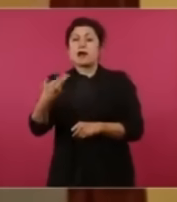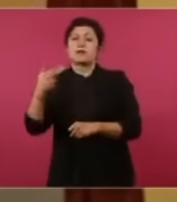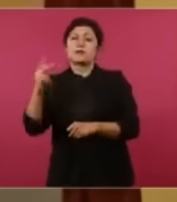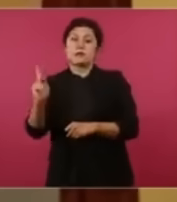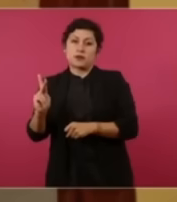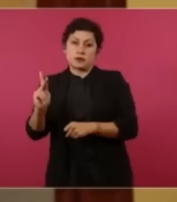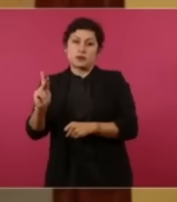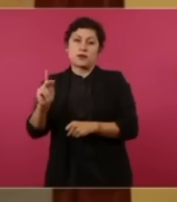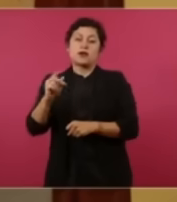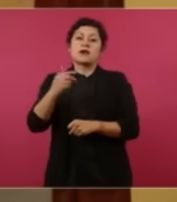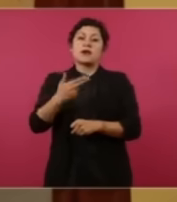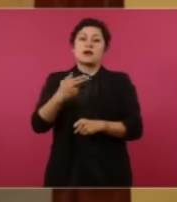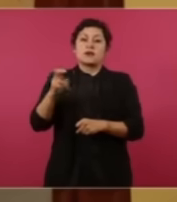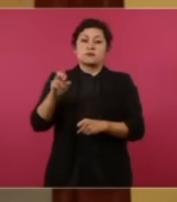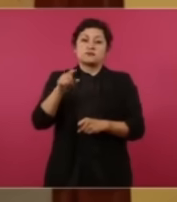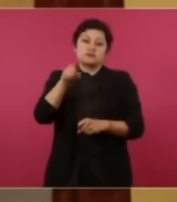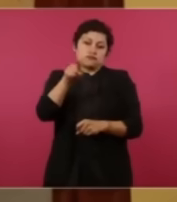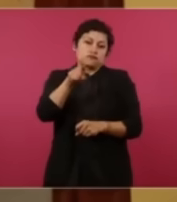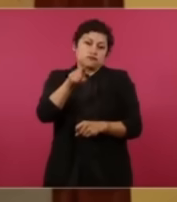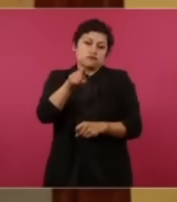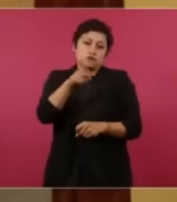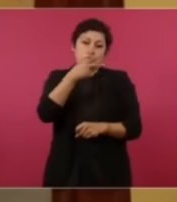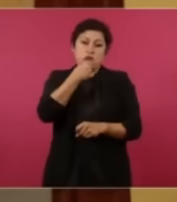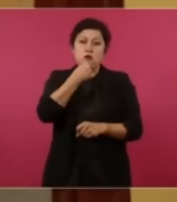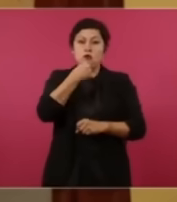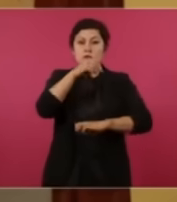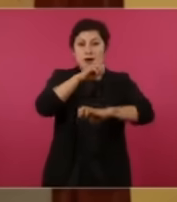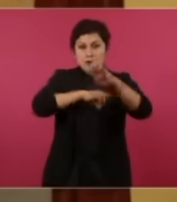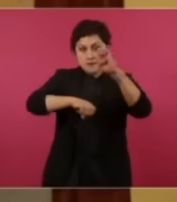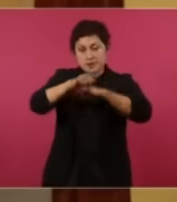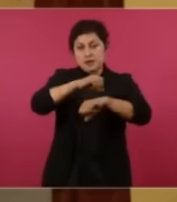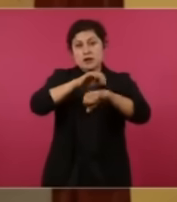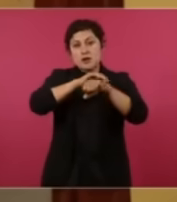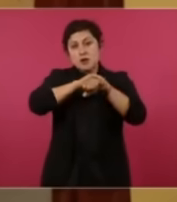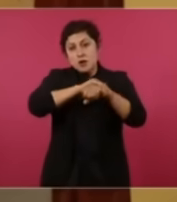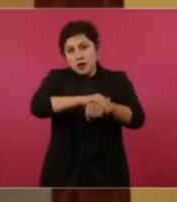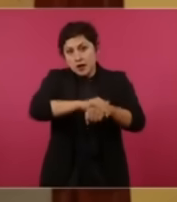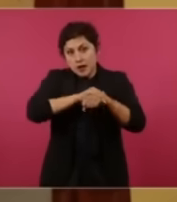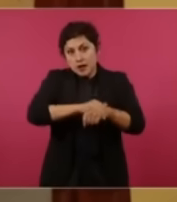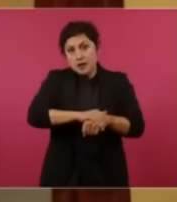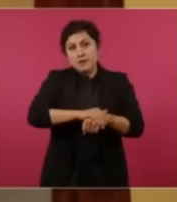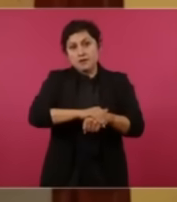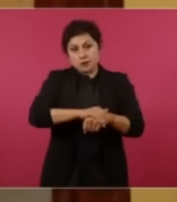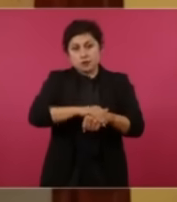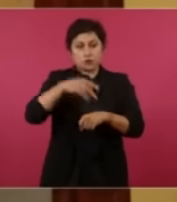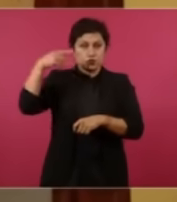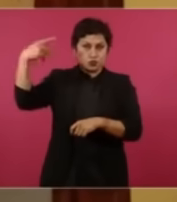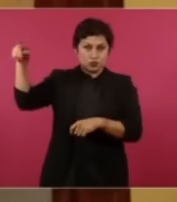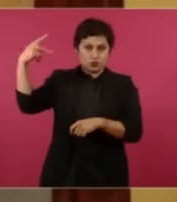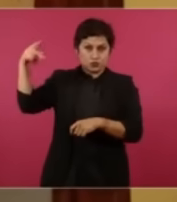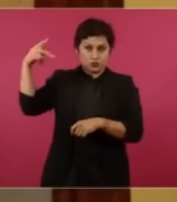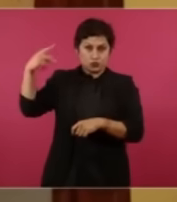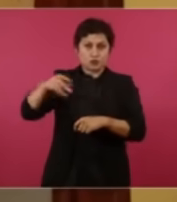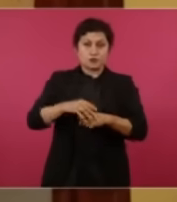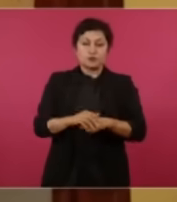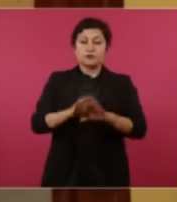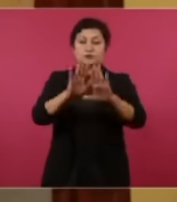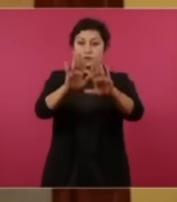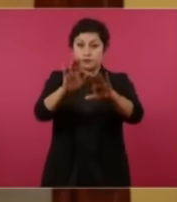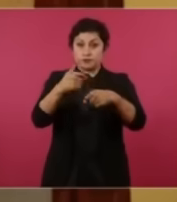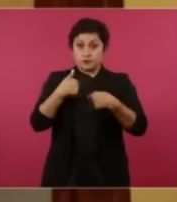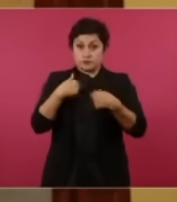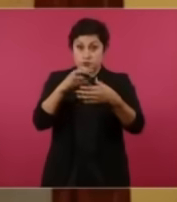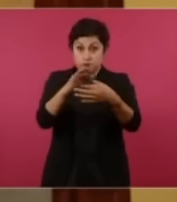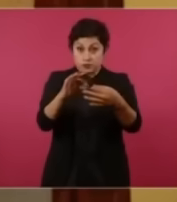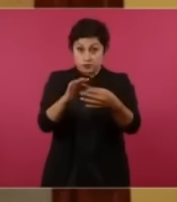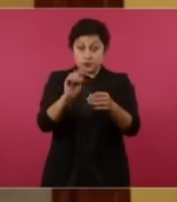Alfredo es empresario y es amigo de Roberto Hernández. Y hago un paréntesis para decir que